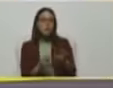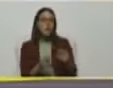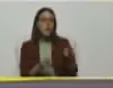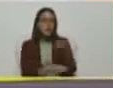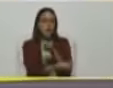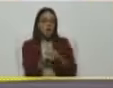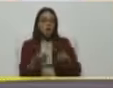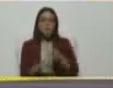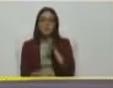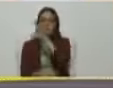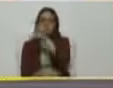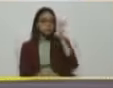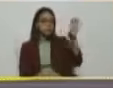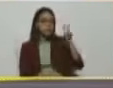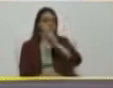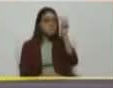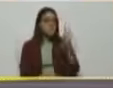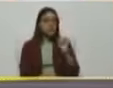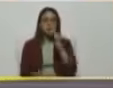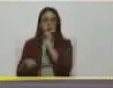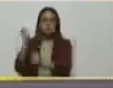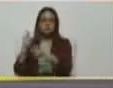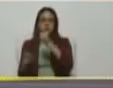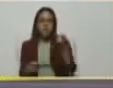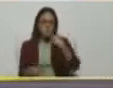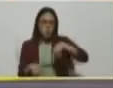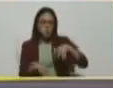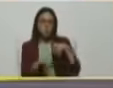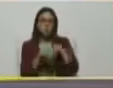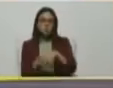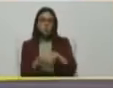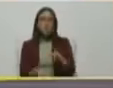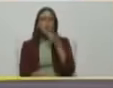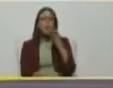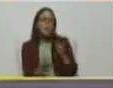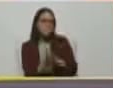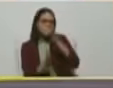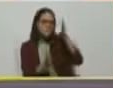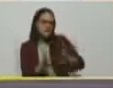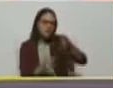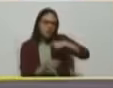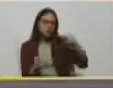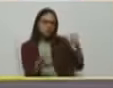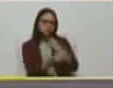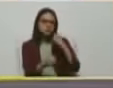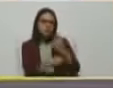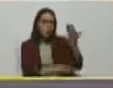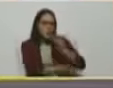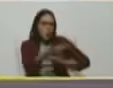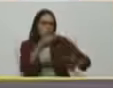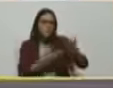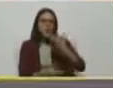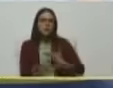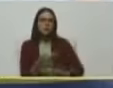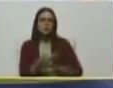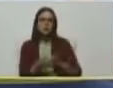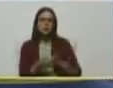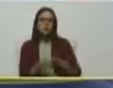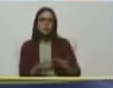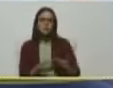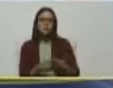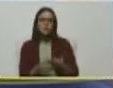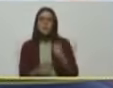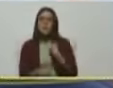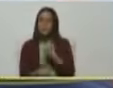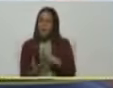Tobago y Venezuela. Las relaciones de buen vecino, de cooperación entre nuestros países. Dile a mi amigo el